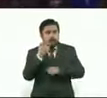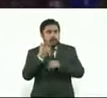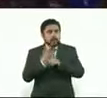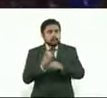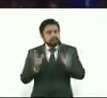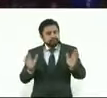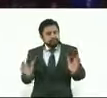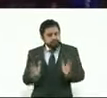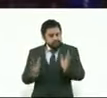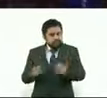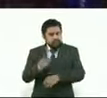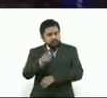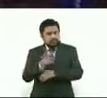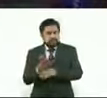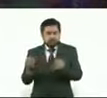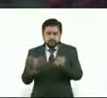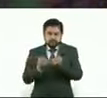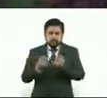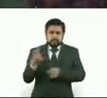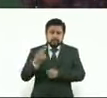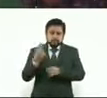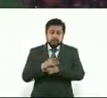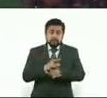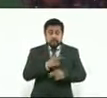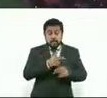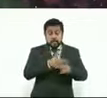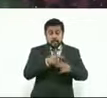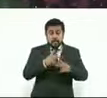que necesitas para llegar hasta el Zócalo capitalino.